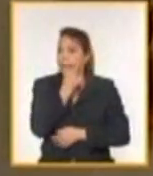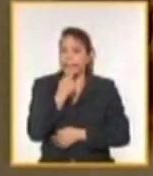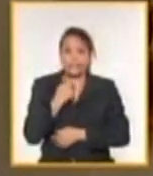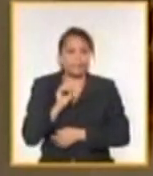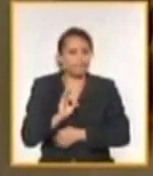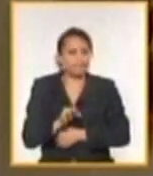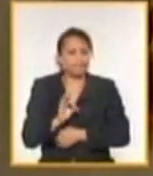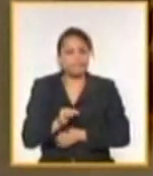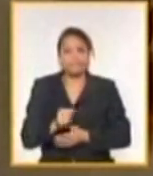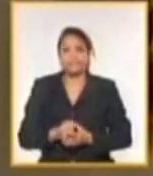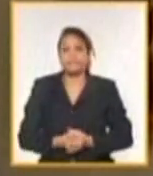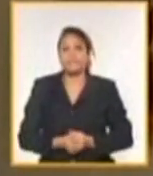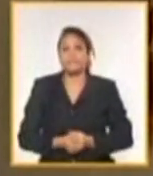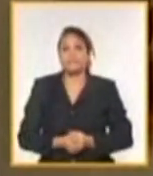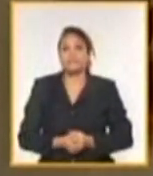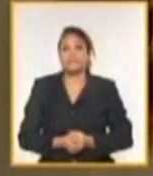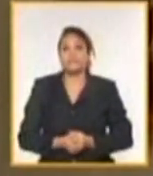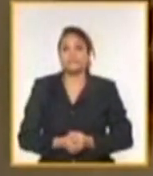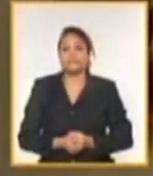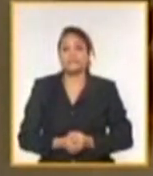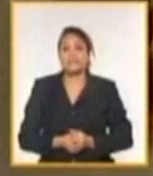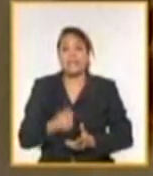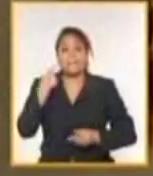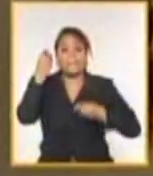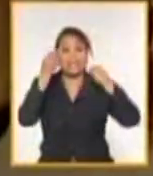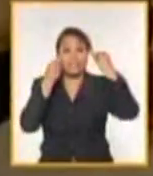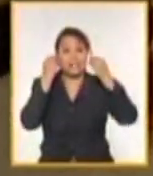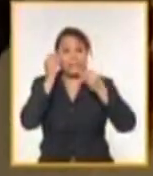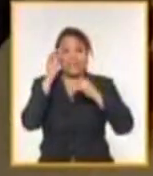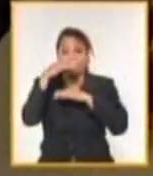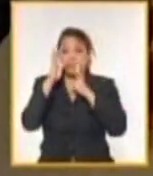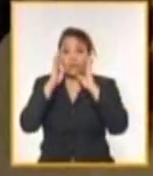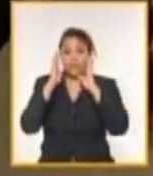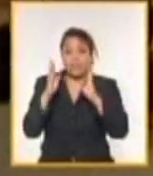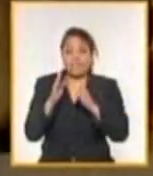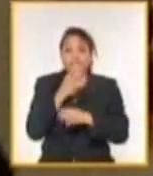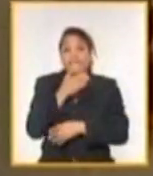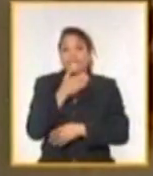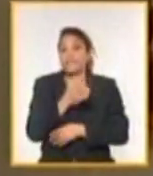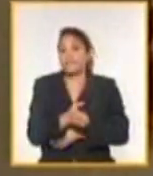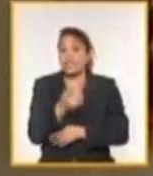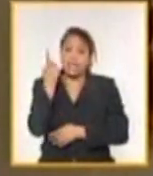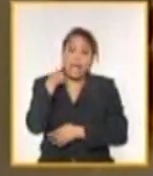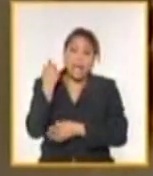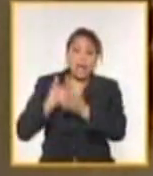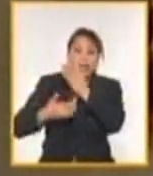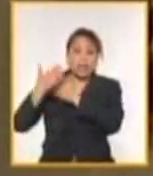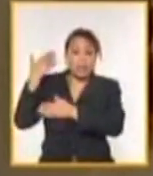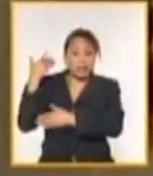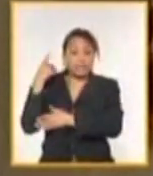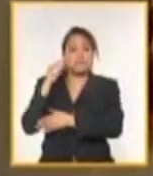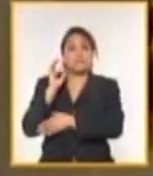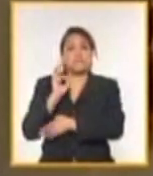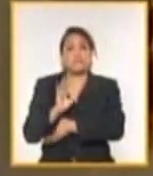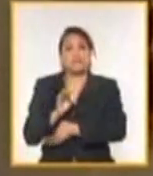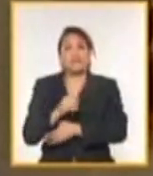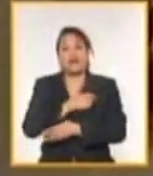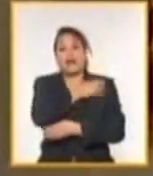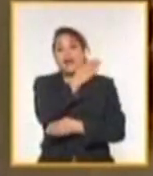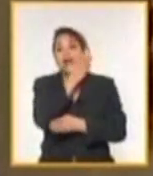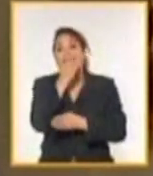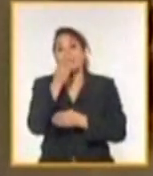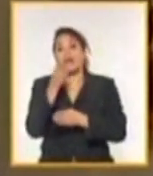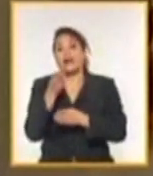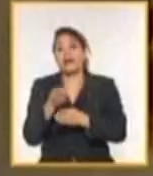La línea central del pensamiento de Fidel Castro desde la historia de Mansolverá hasta